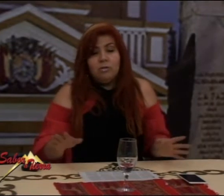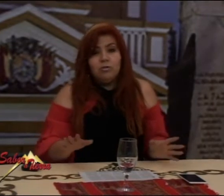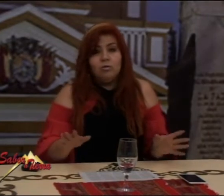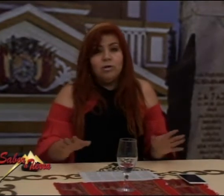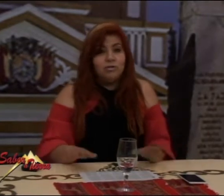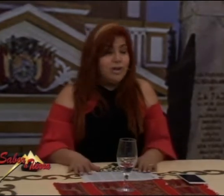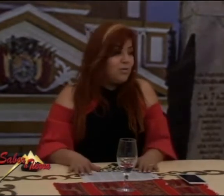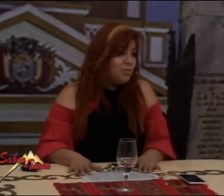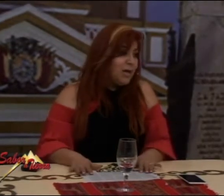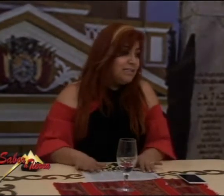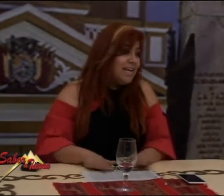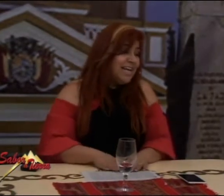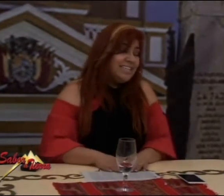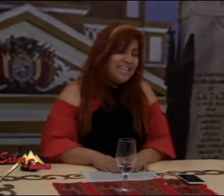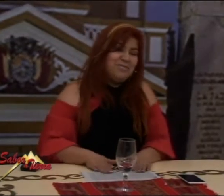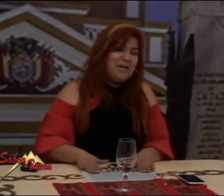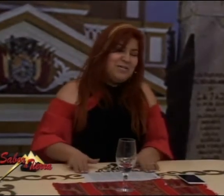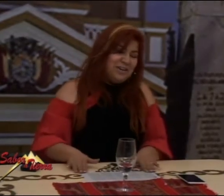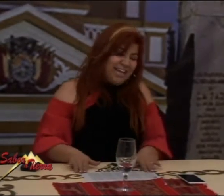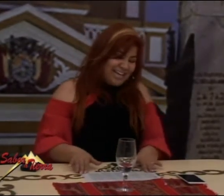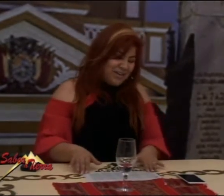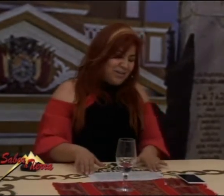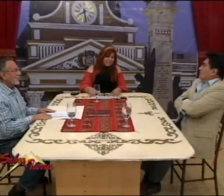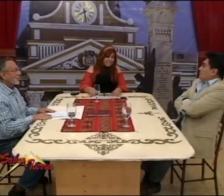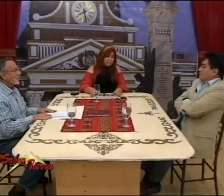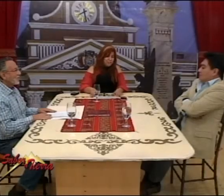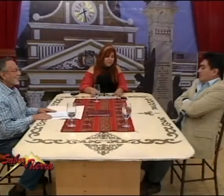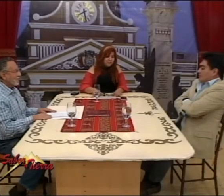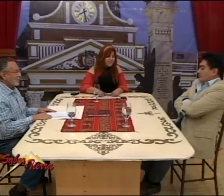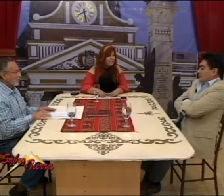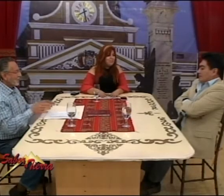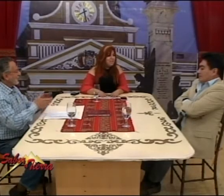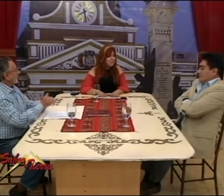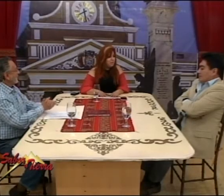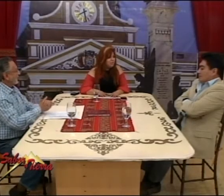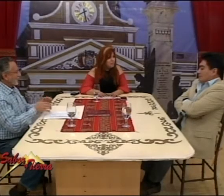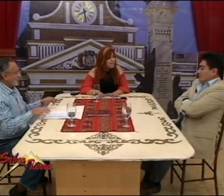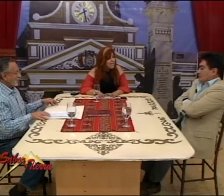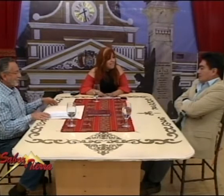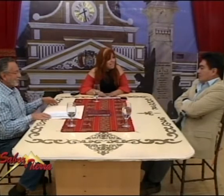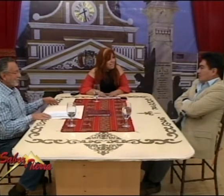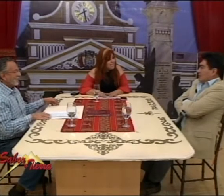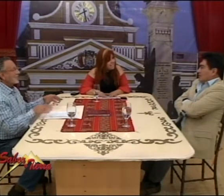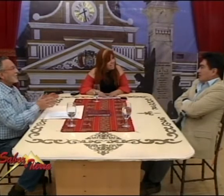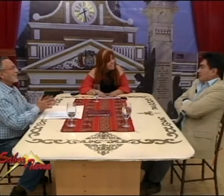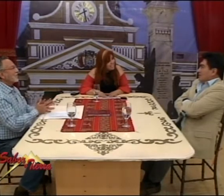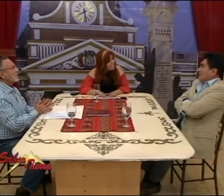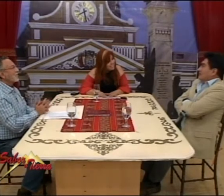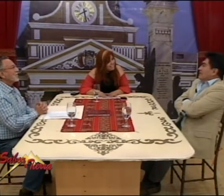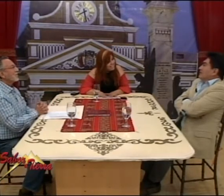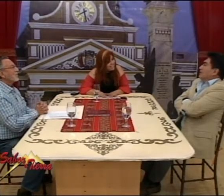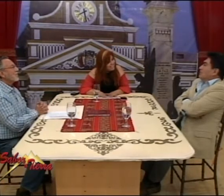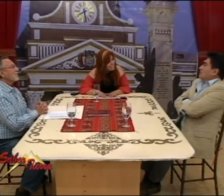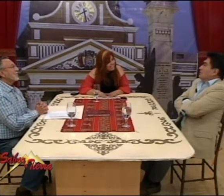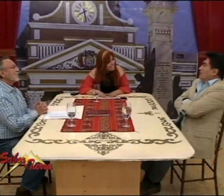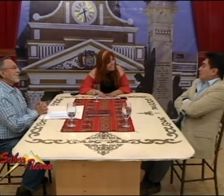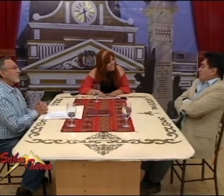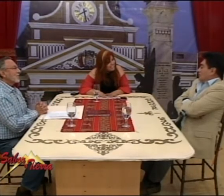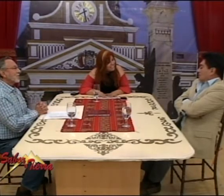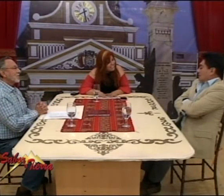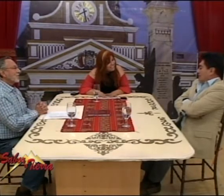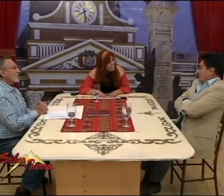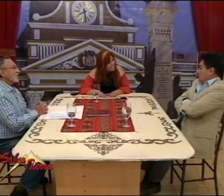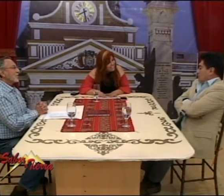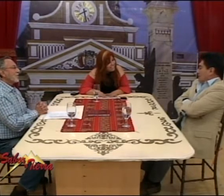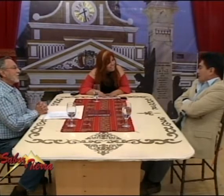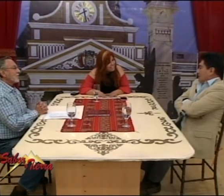que Bolivia en unos cuantos años más sea mejor. Yo respeto infinitamente tu postura. Vamos avanzando. Hemos pasado ya